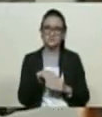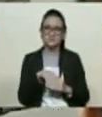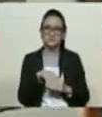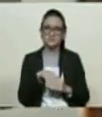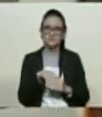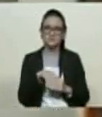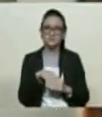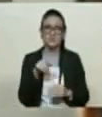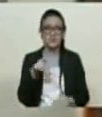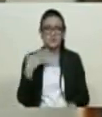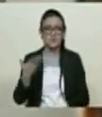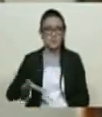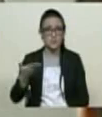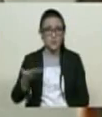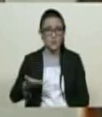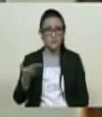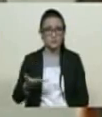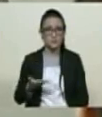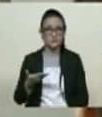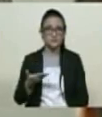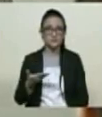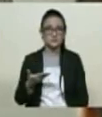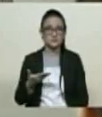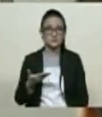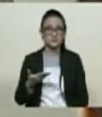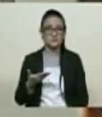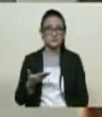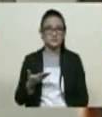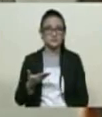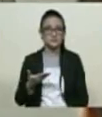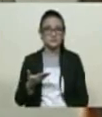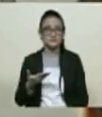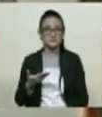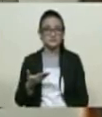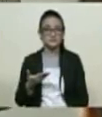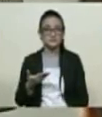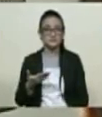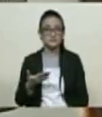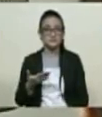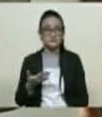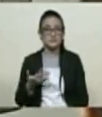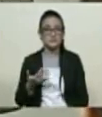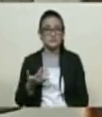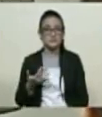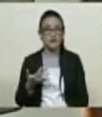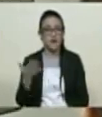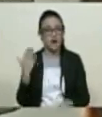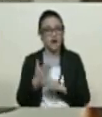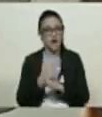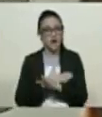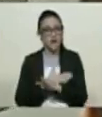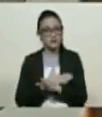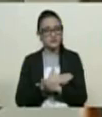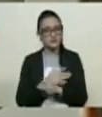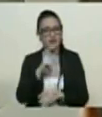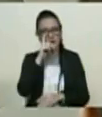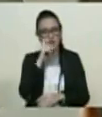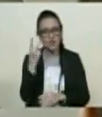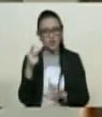que es muy importante, porque allí hemos ido, teníamos desde un principio, como dije, desde el